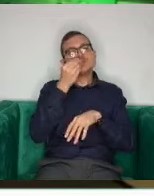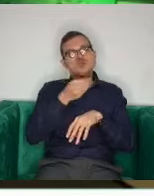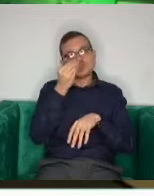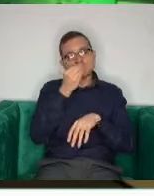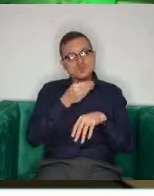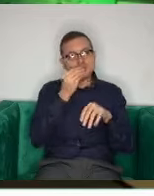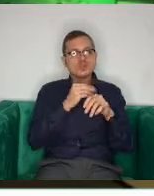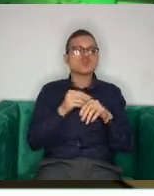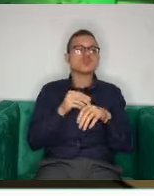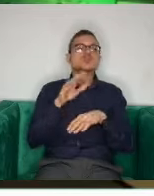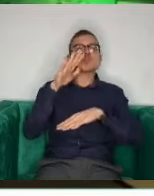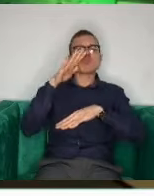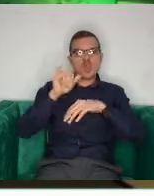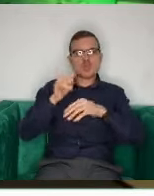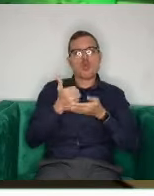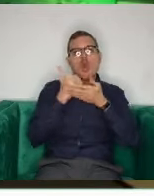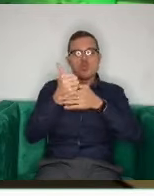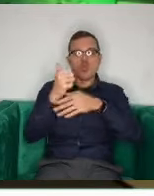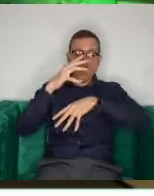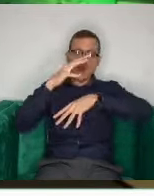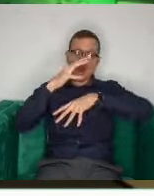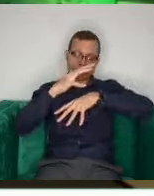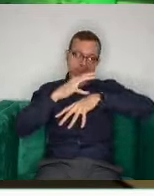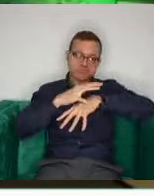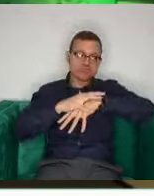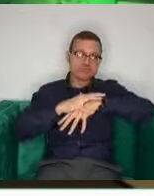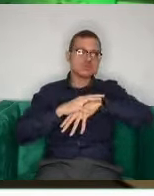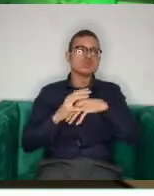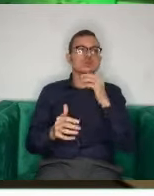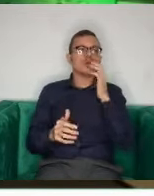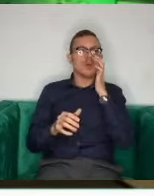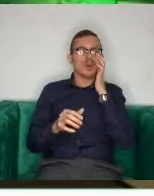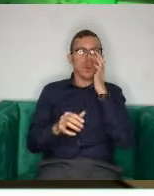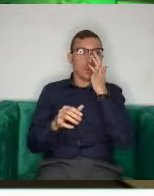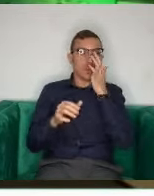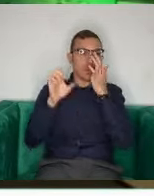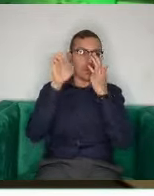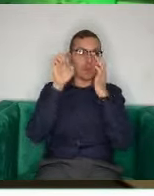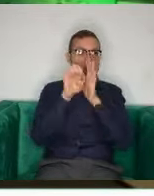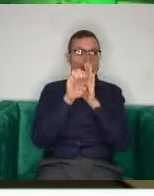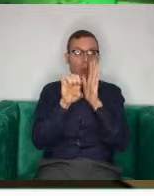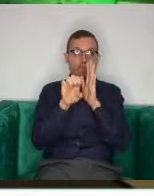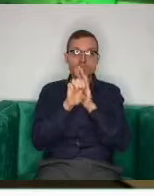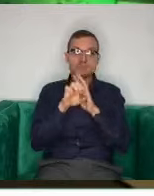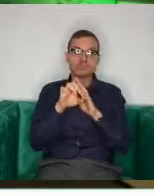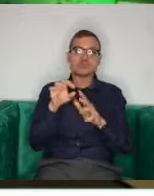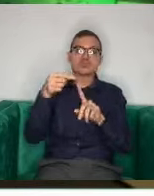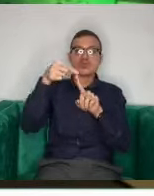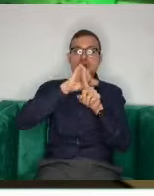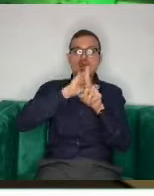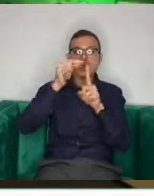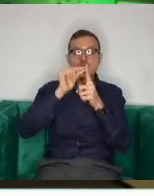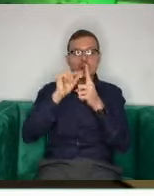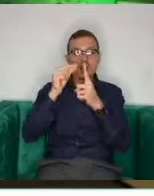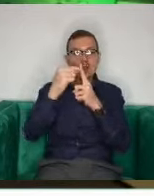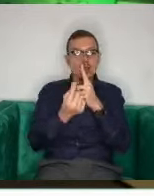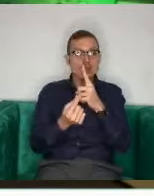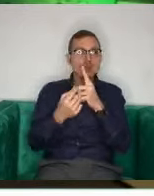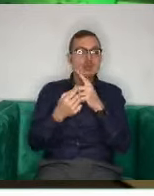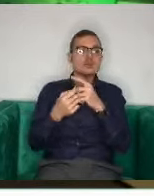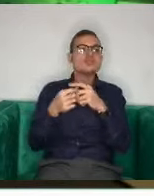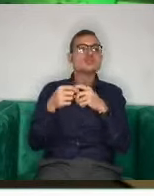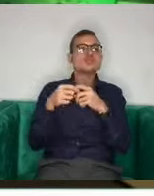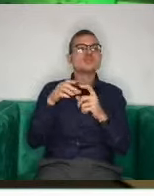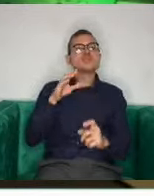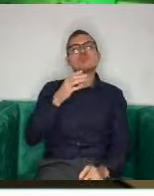la piña, el mango, las fresas, el guineo, tienen propiedades antiinflamatorias muy beneficiosas para la salud.